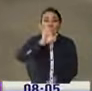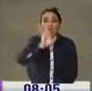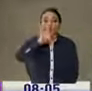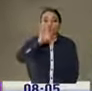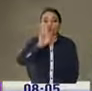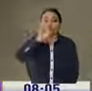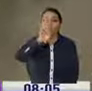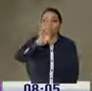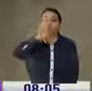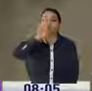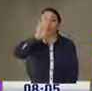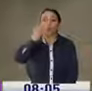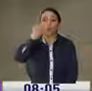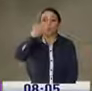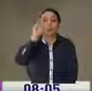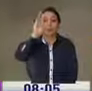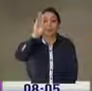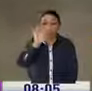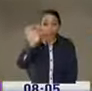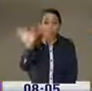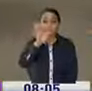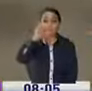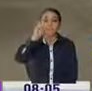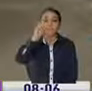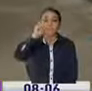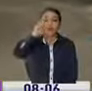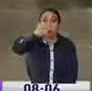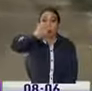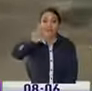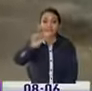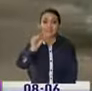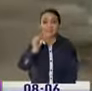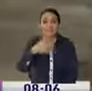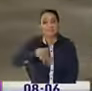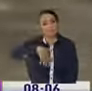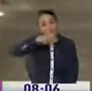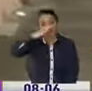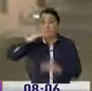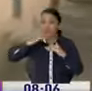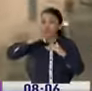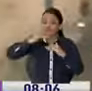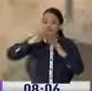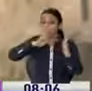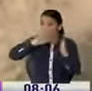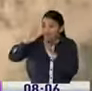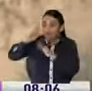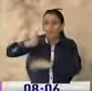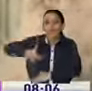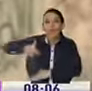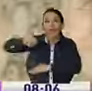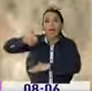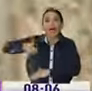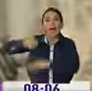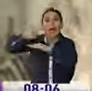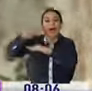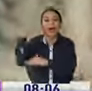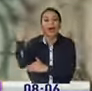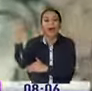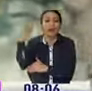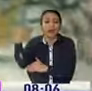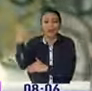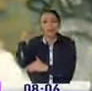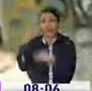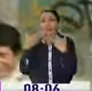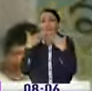Monjas, BEP. Queremos, señor alcalde, especialmente dirigirnos a usted para que con su buena voluntad de